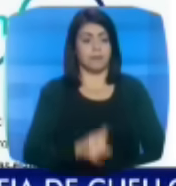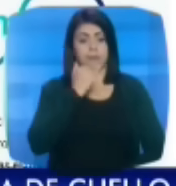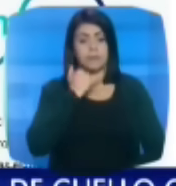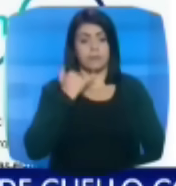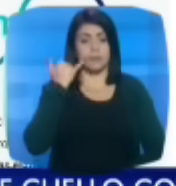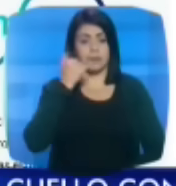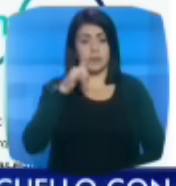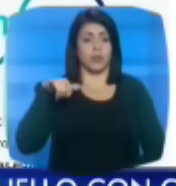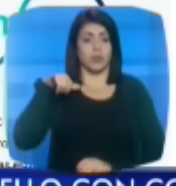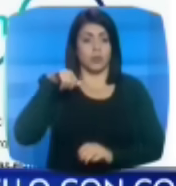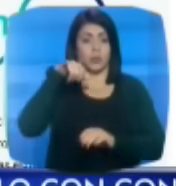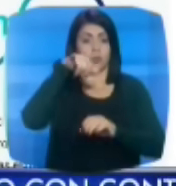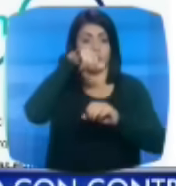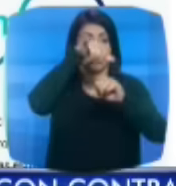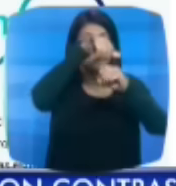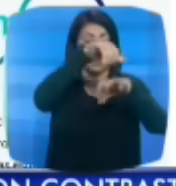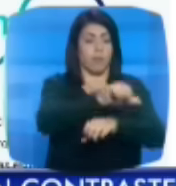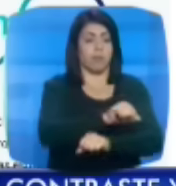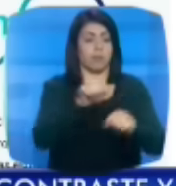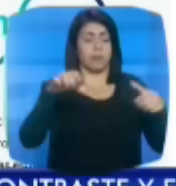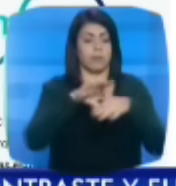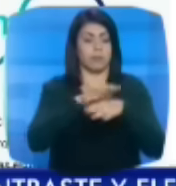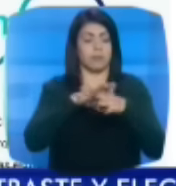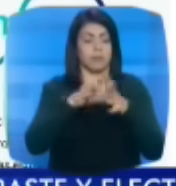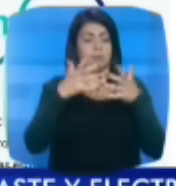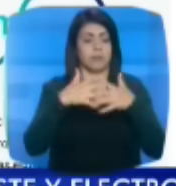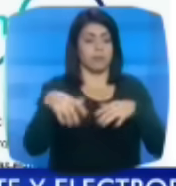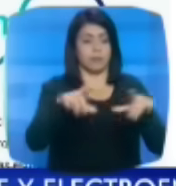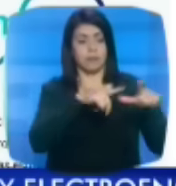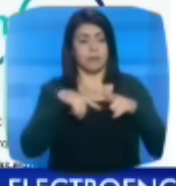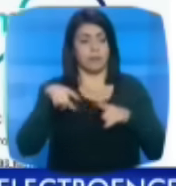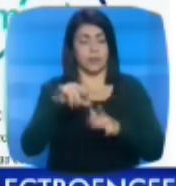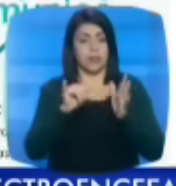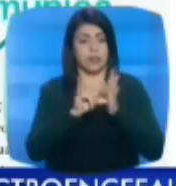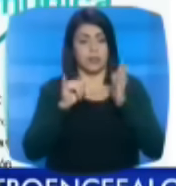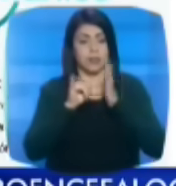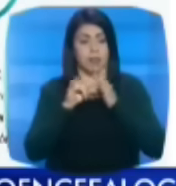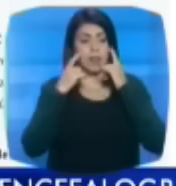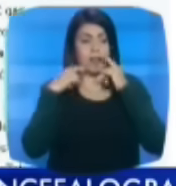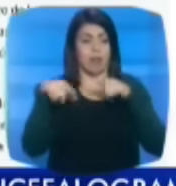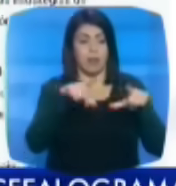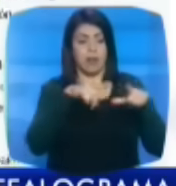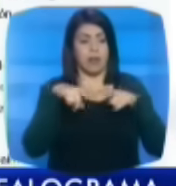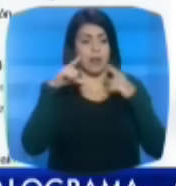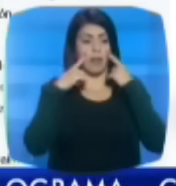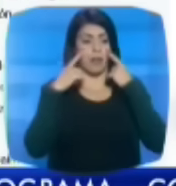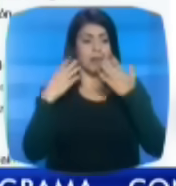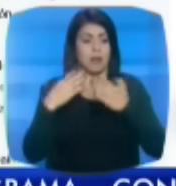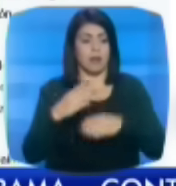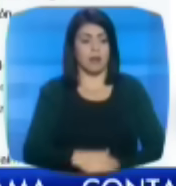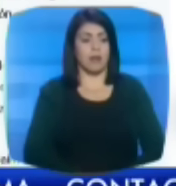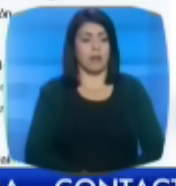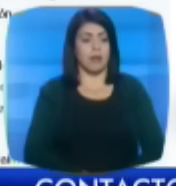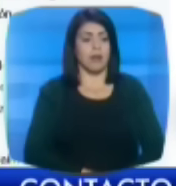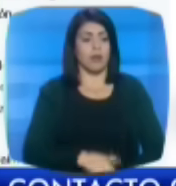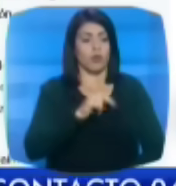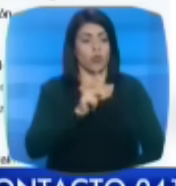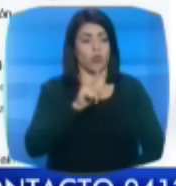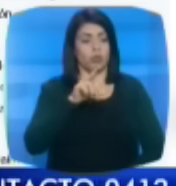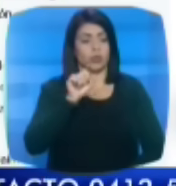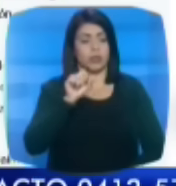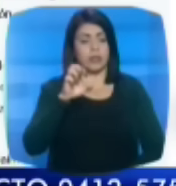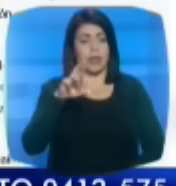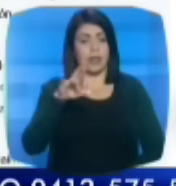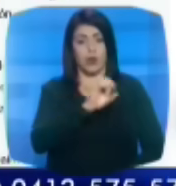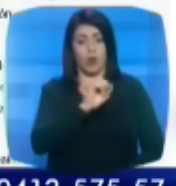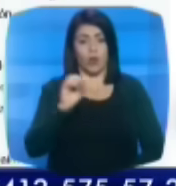Israel bombardeó este martes una zona industrial ubicada en las inmediaciones de la localidad de Kuseir, en el